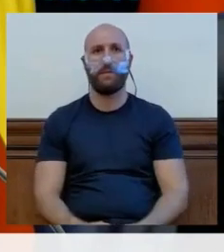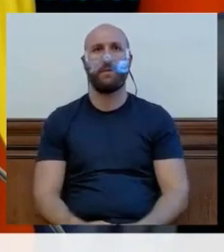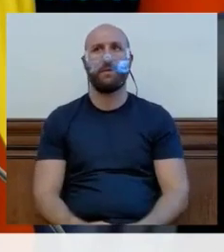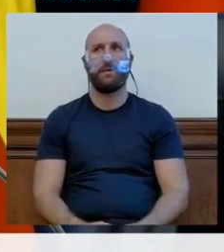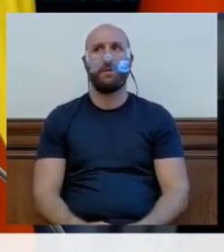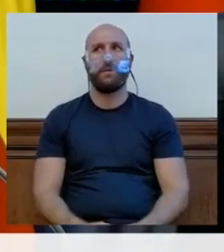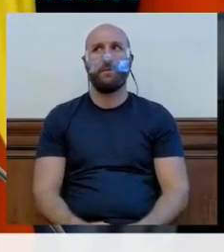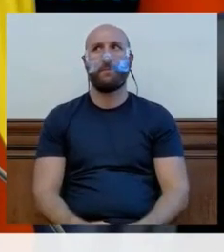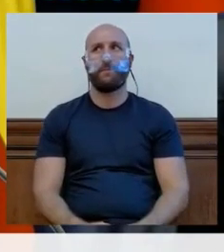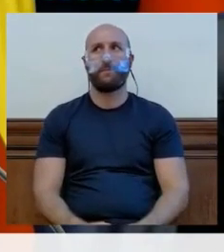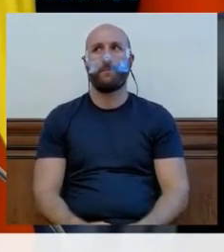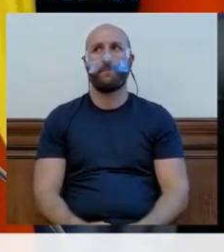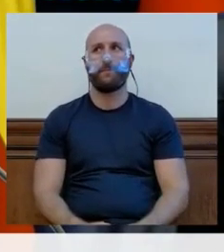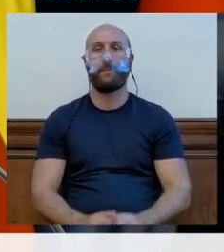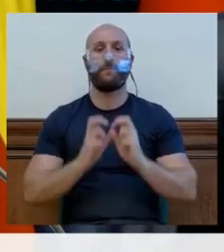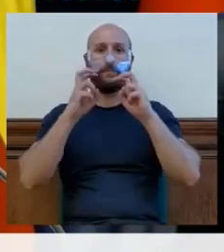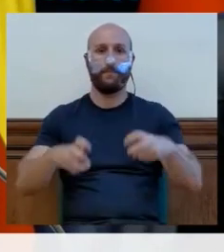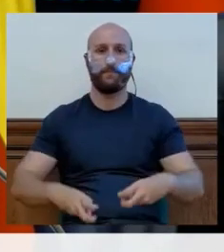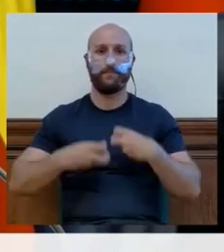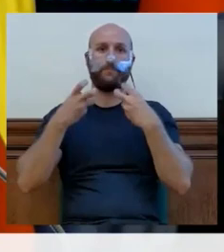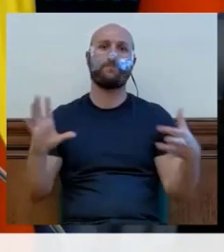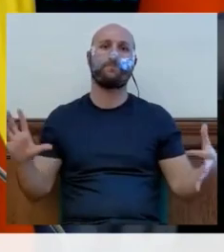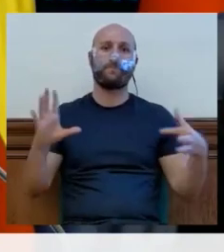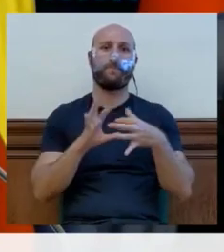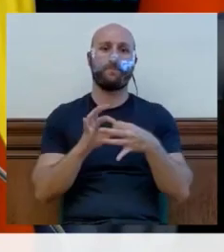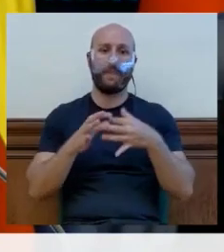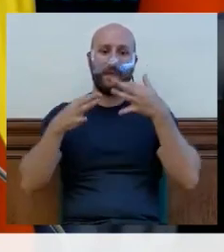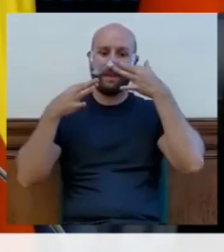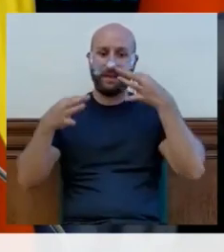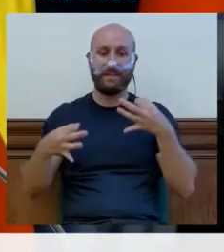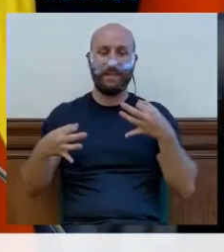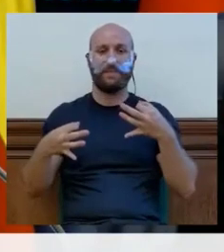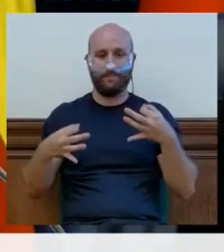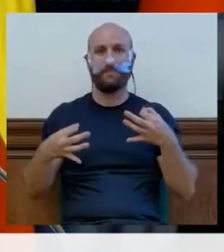para situarlo en la actual realidad de emergencia climática.